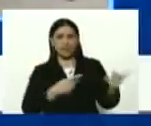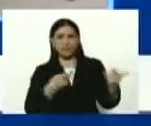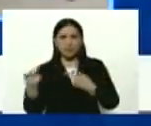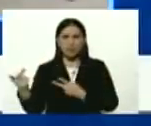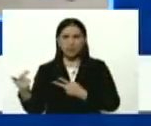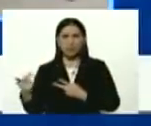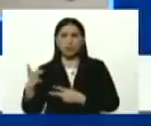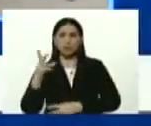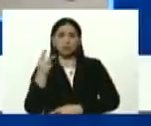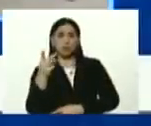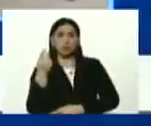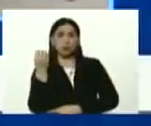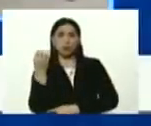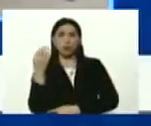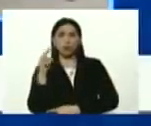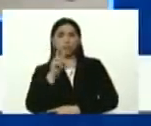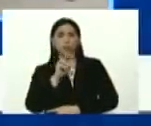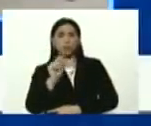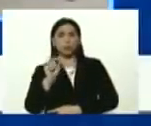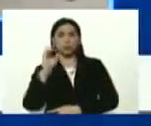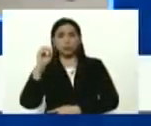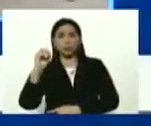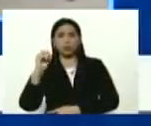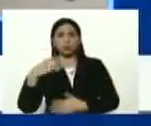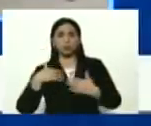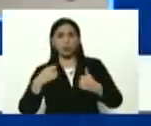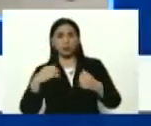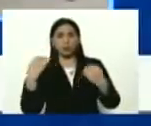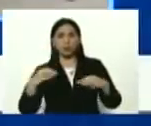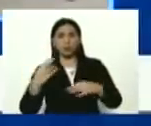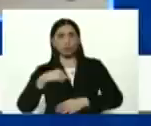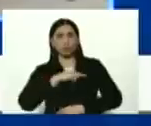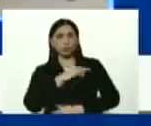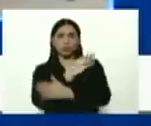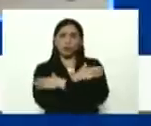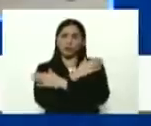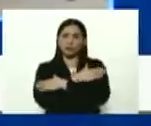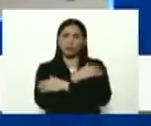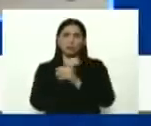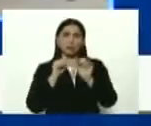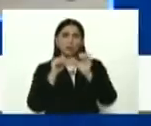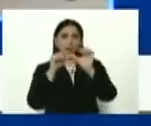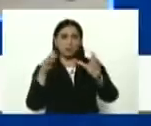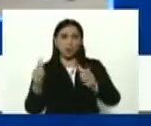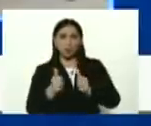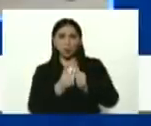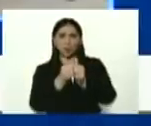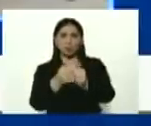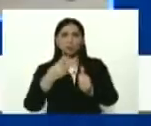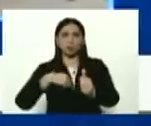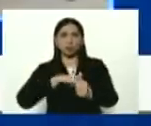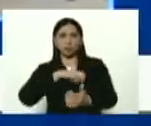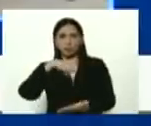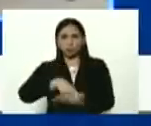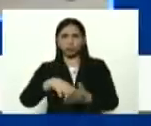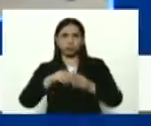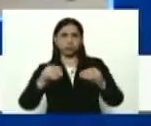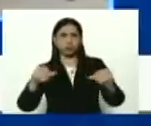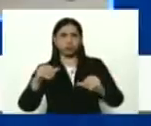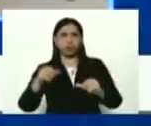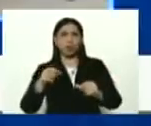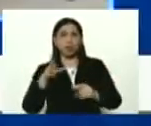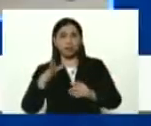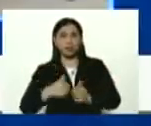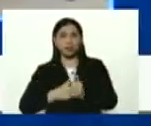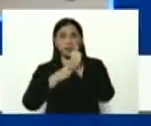al segundo congreso 2.0 de salud al natural. Desde acá le abrazamos, le seguimos acompañando, estamos rodilla en tierra. Y estas